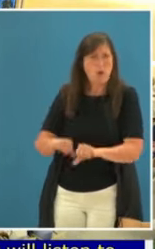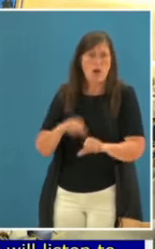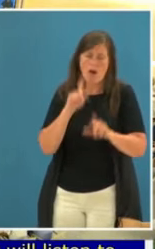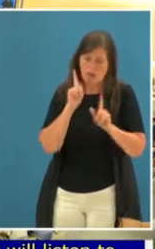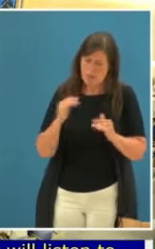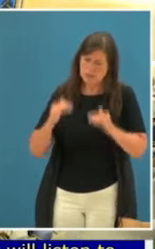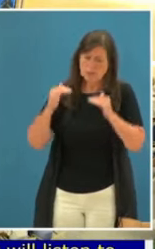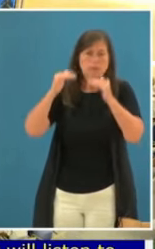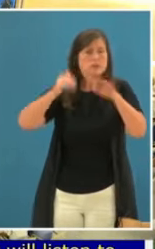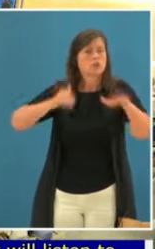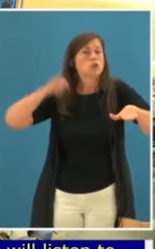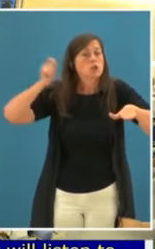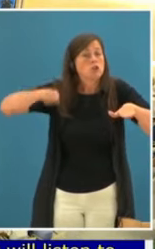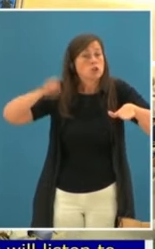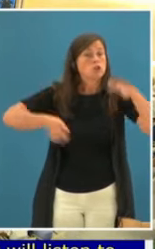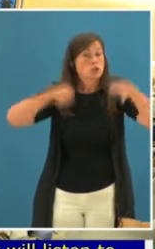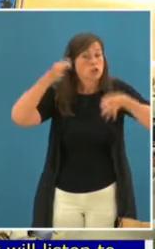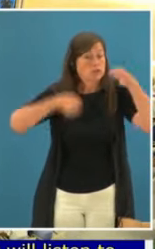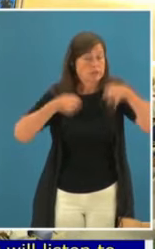¡Gracias!